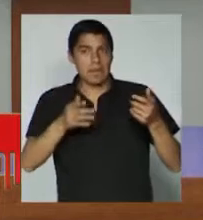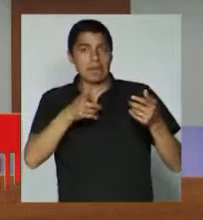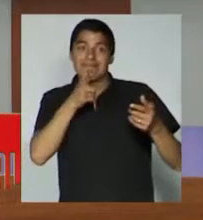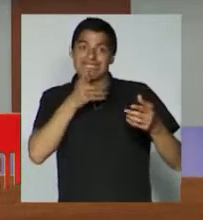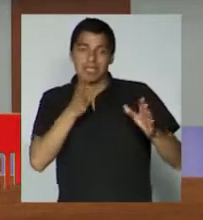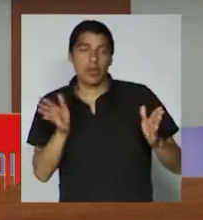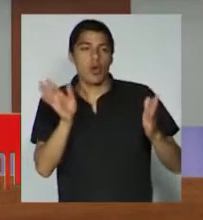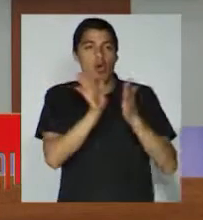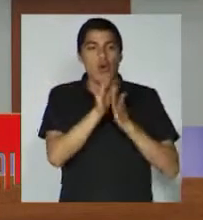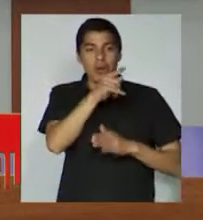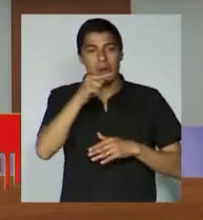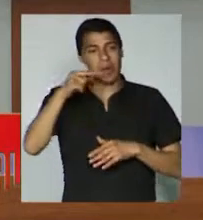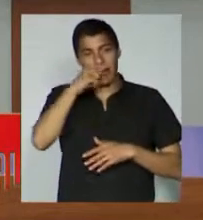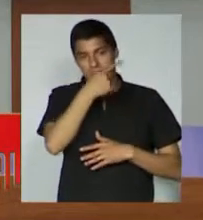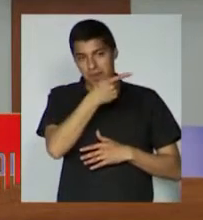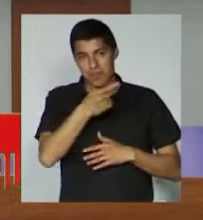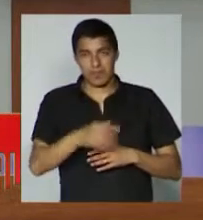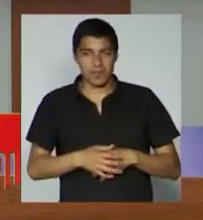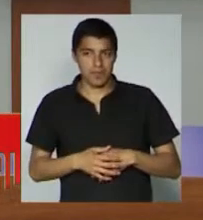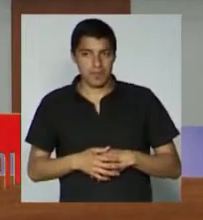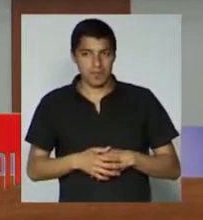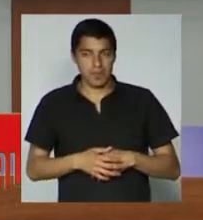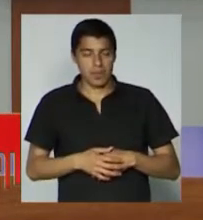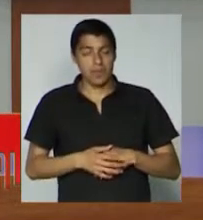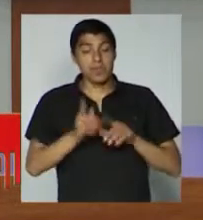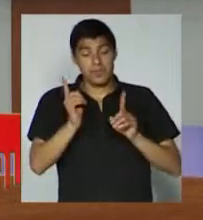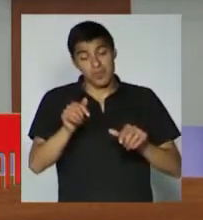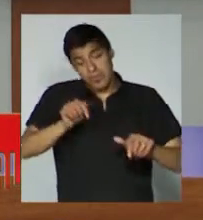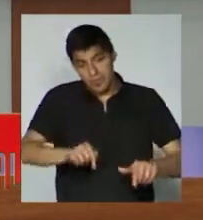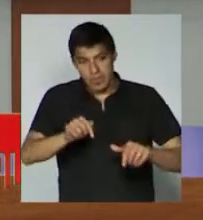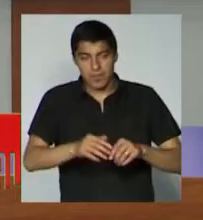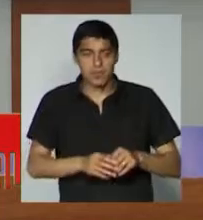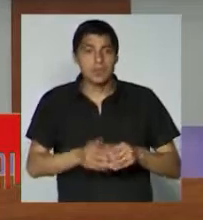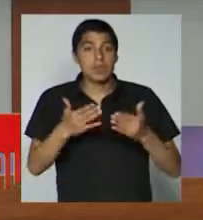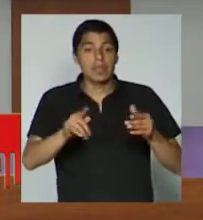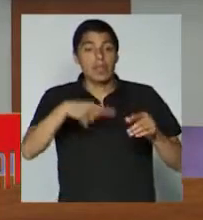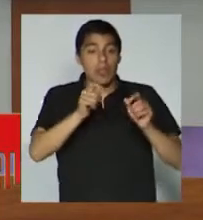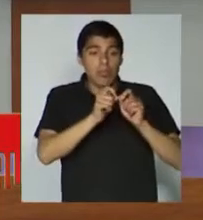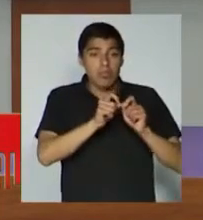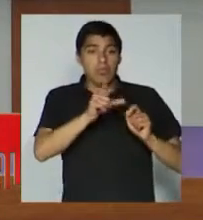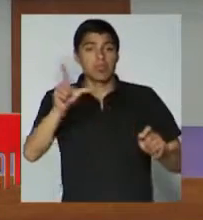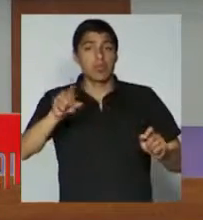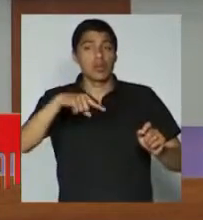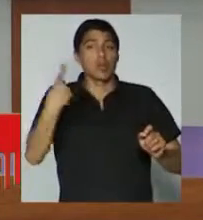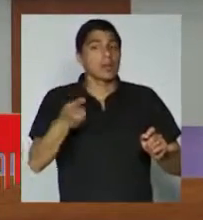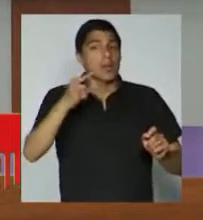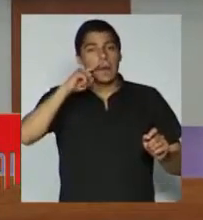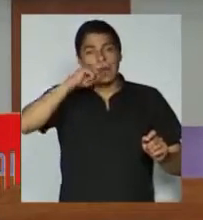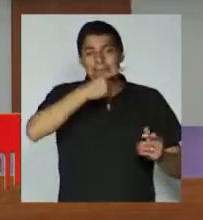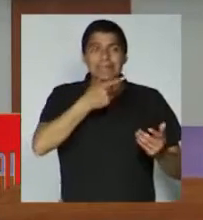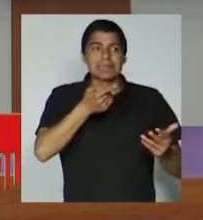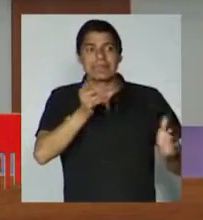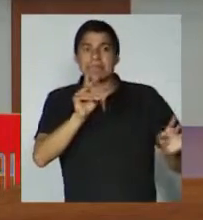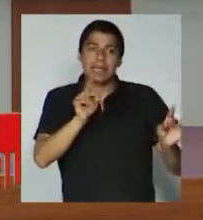con el candidato opositor, ¿está bien? Ahora, ¿puede crecer en otros sectores Macri? Es